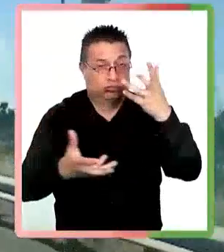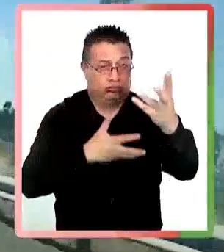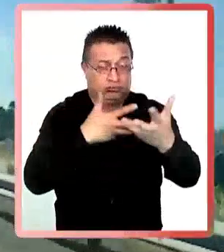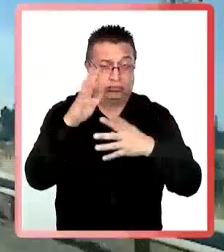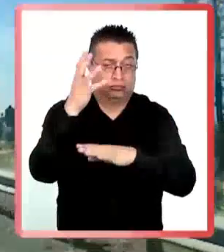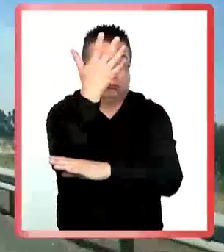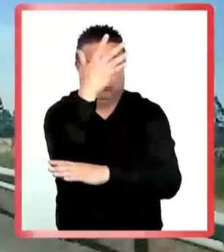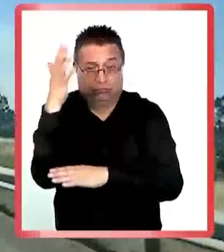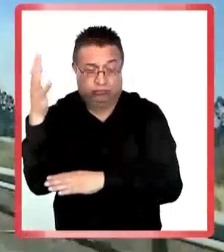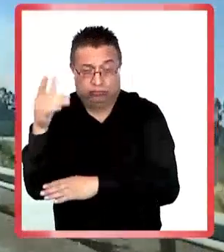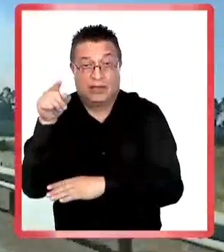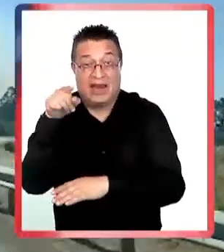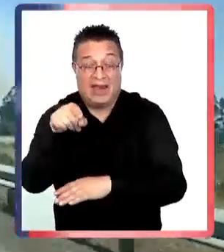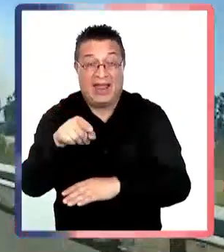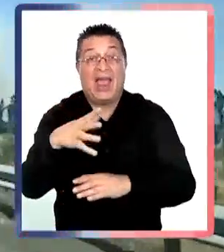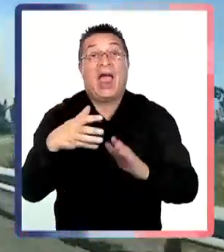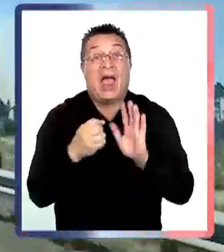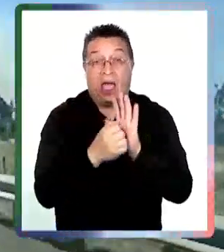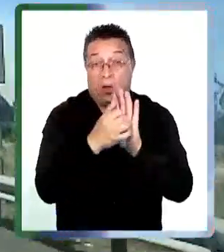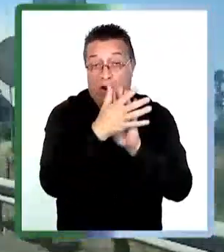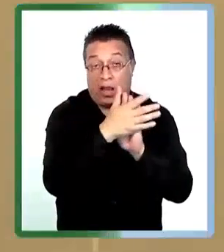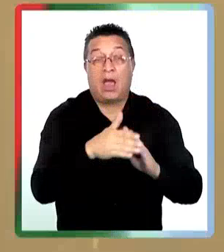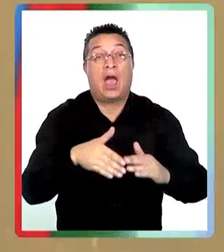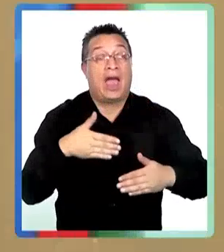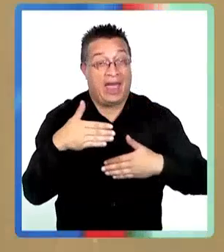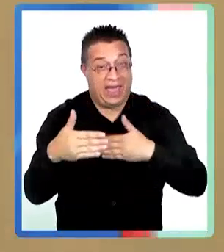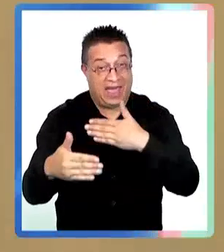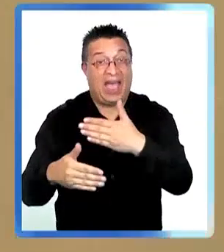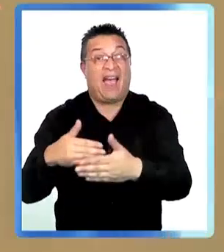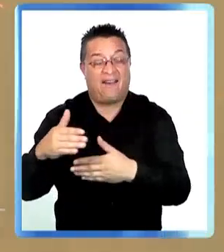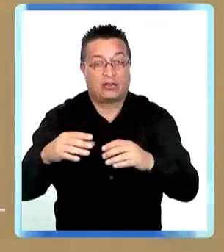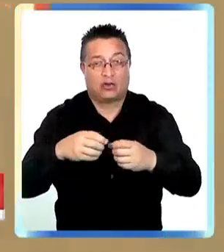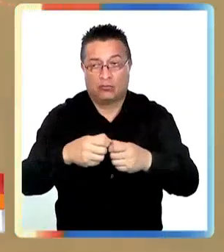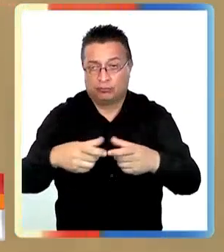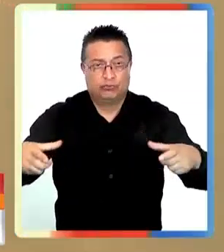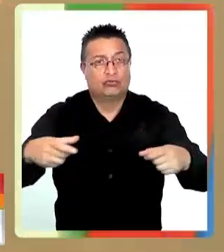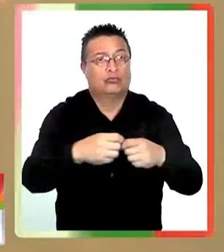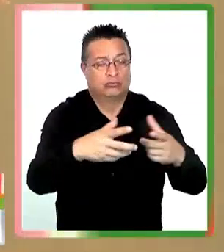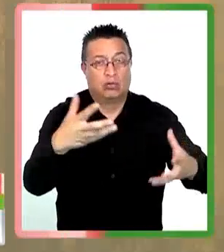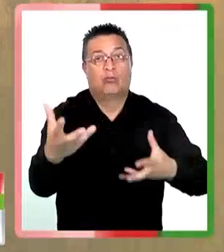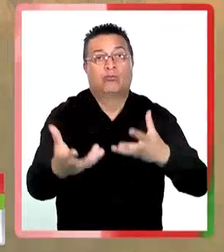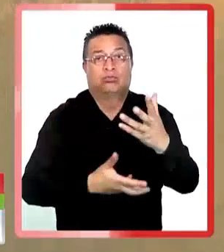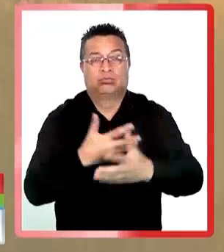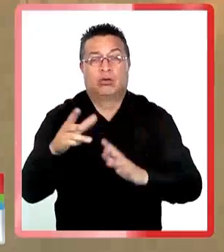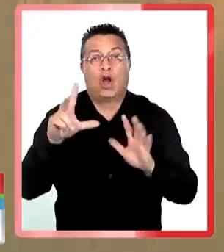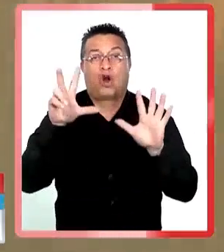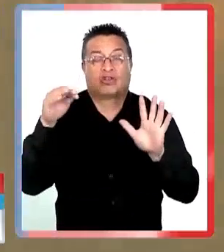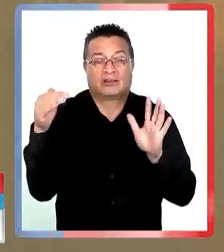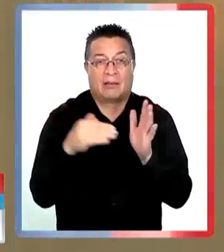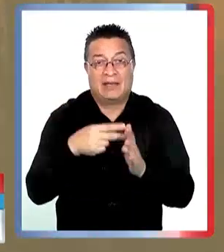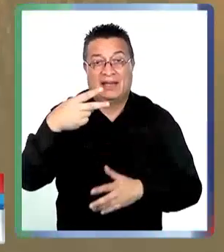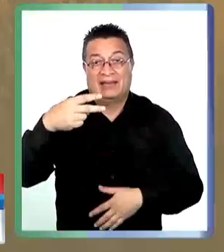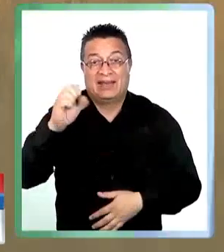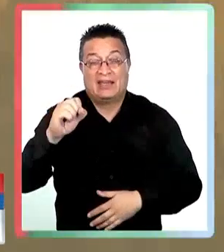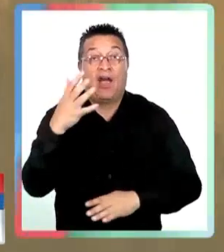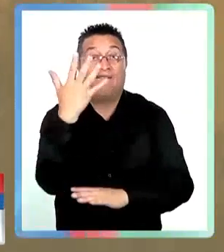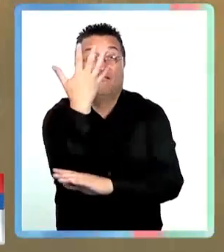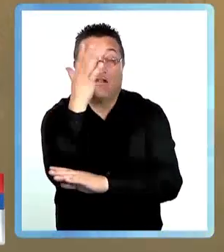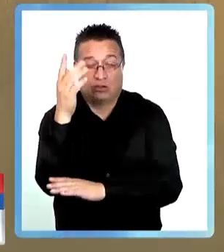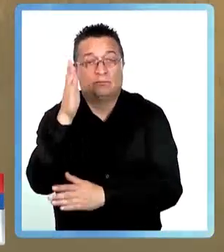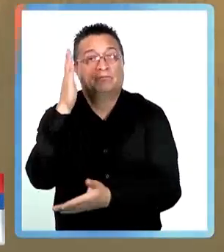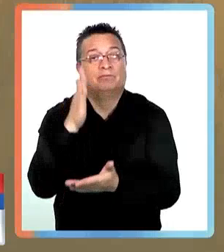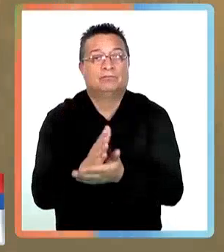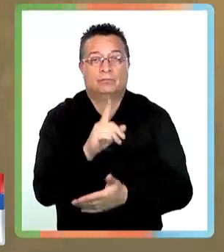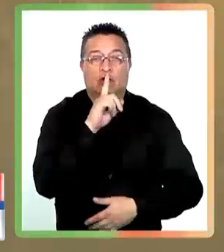ante la gravedad de la situación producto de los incendios forestales que en la araucanía tienen un avance a través de multifocos y